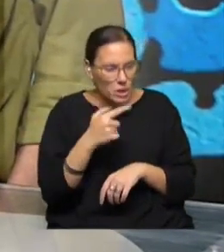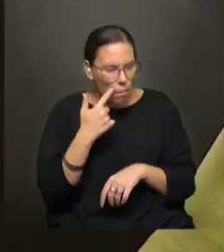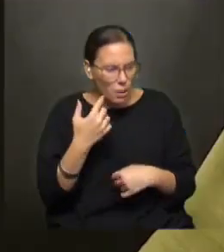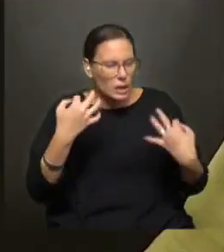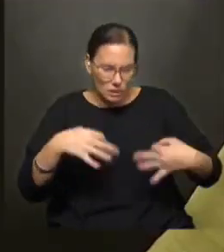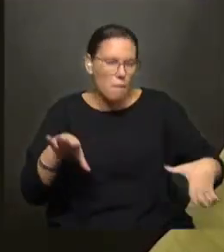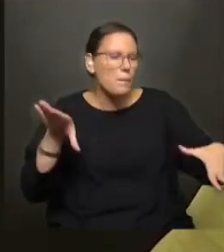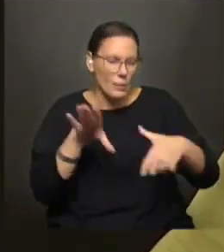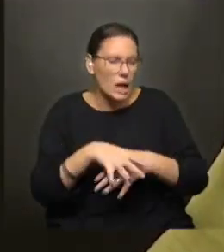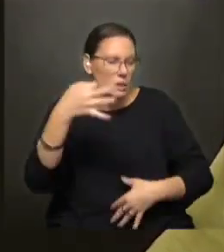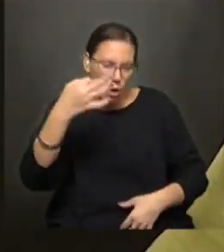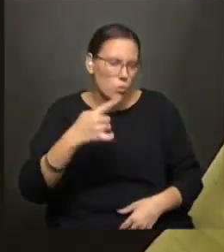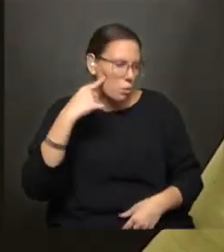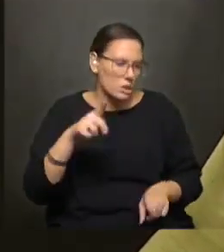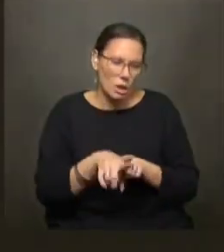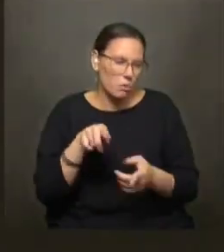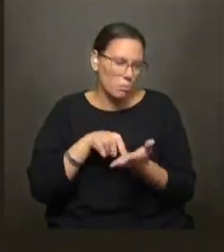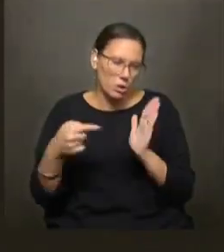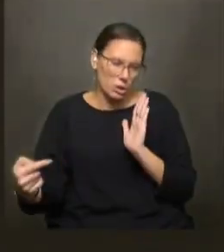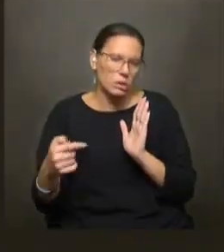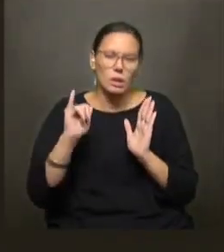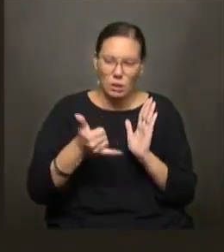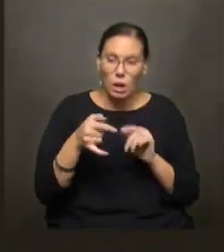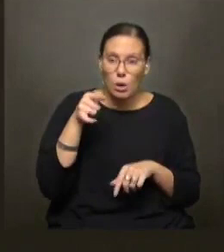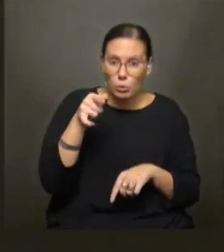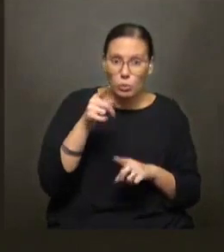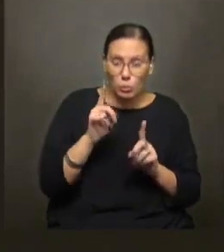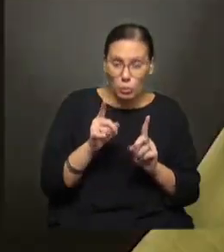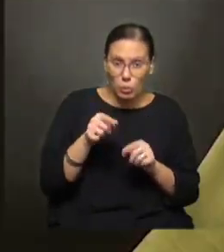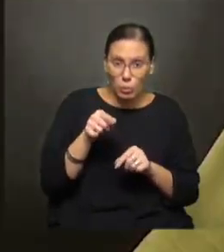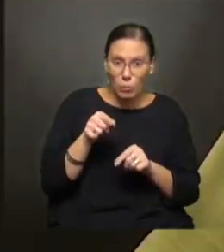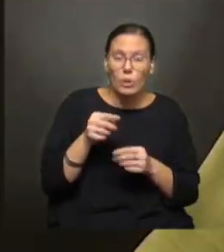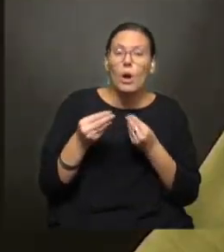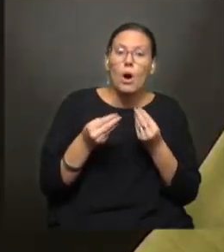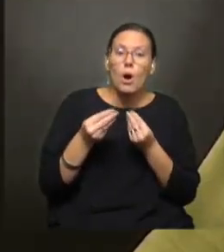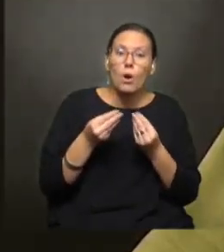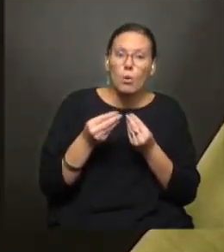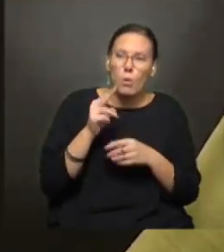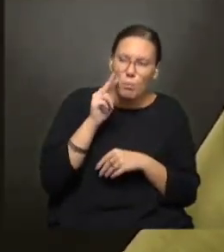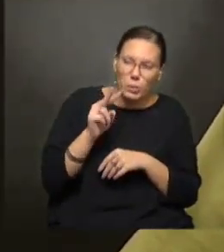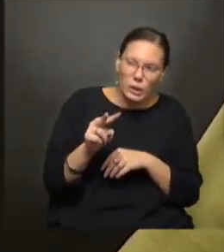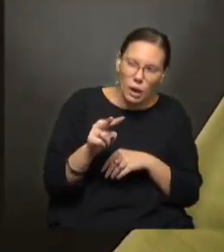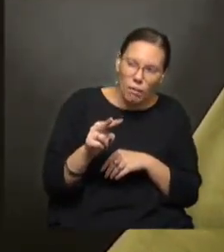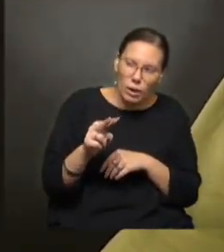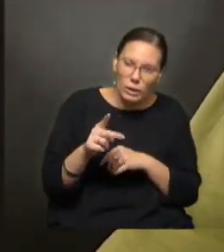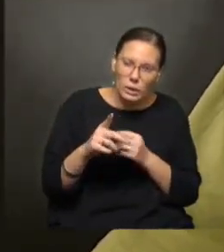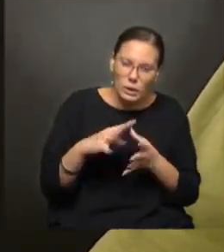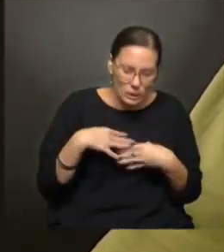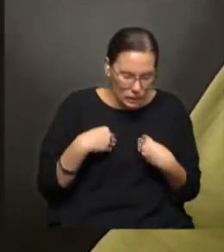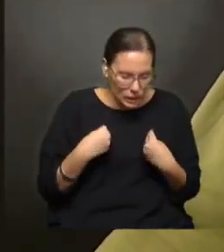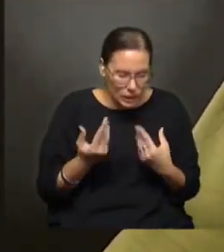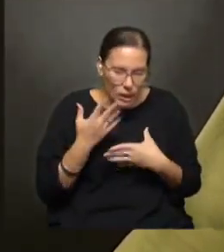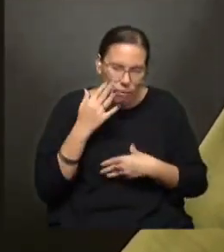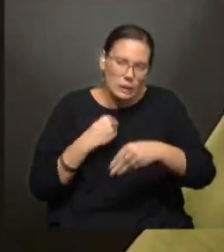seguro que está pasando eso tú también acudiste como a estar mirando y ponerte como en la piel